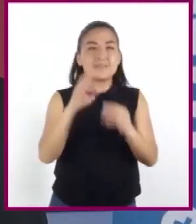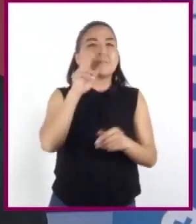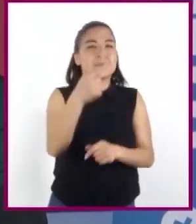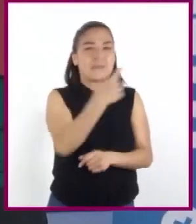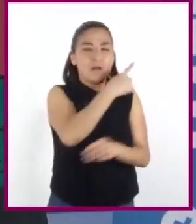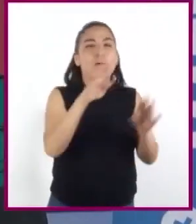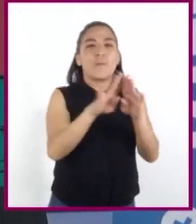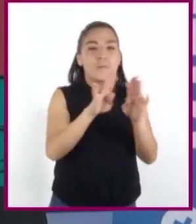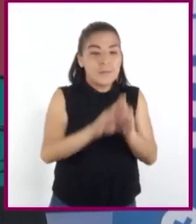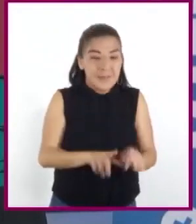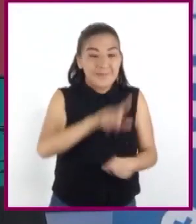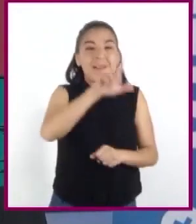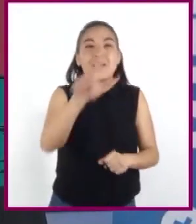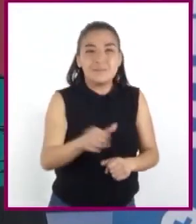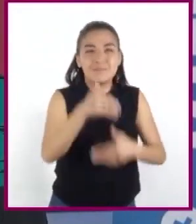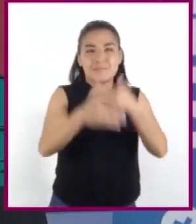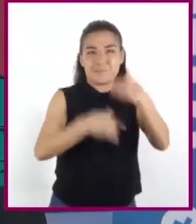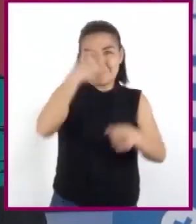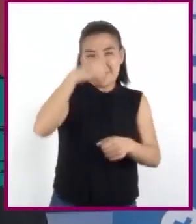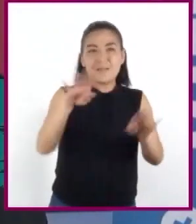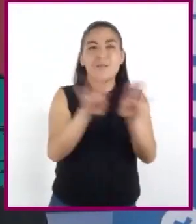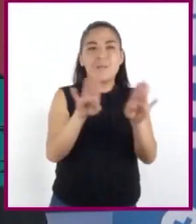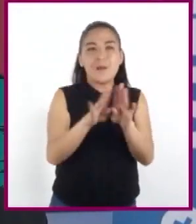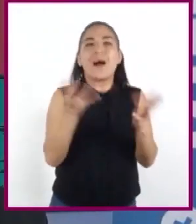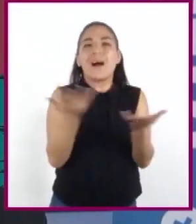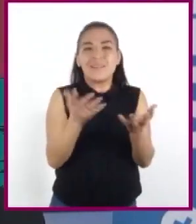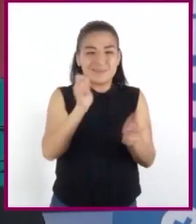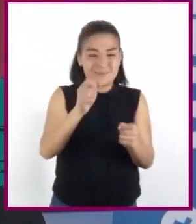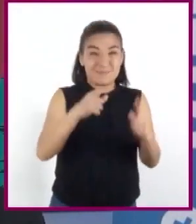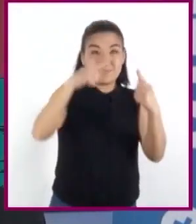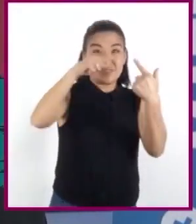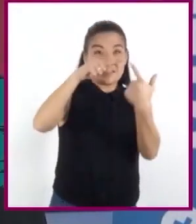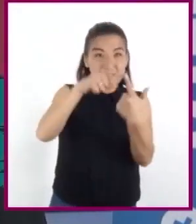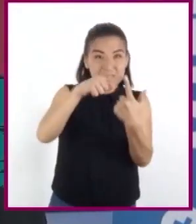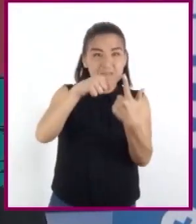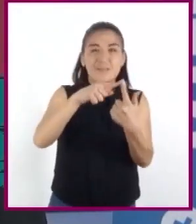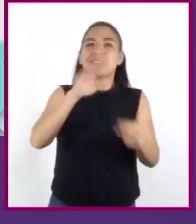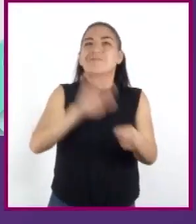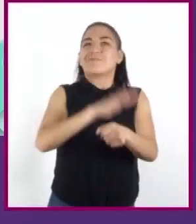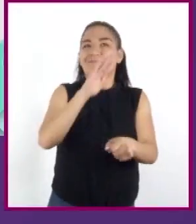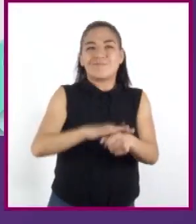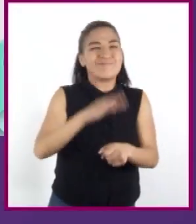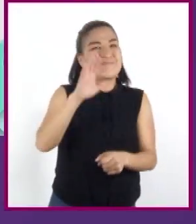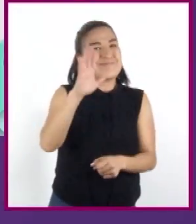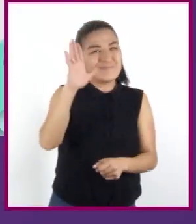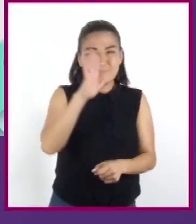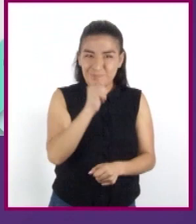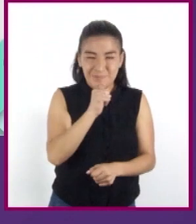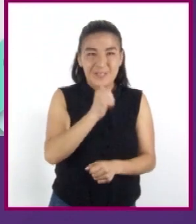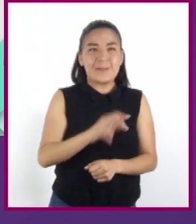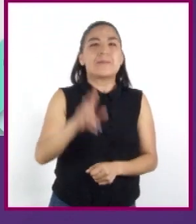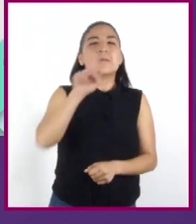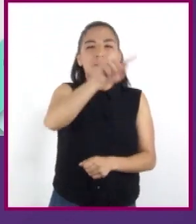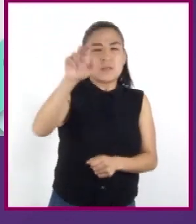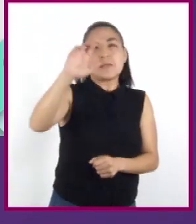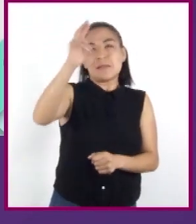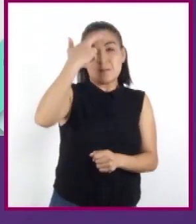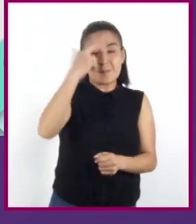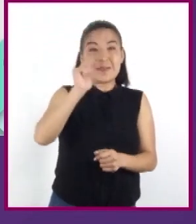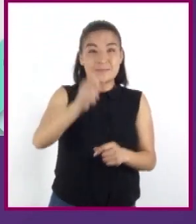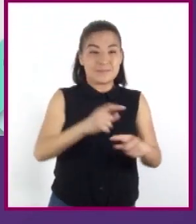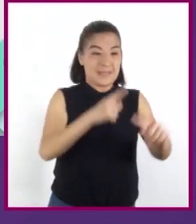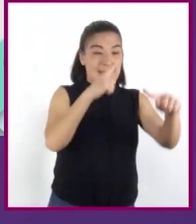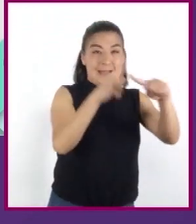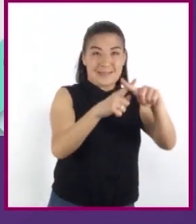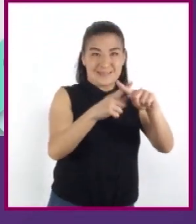sigue, ya que veremos la forma de factorizar una raíz cuadrada cuando no es exacta. Recordemos que x es igual